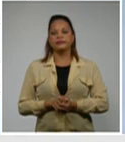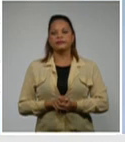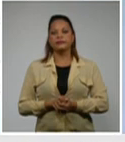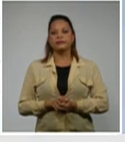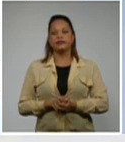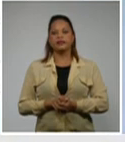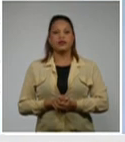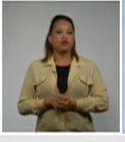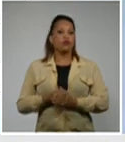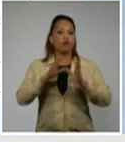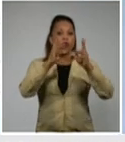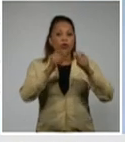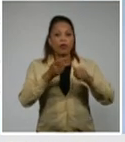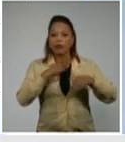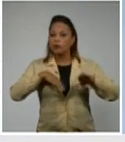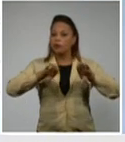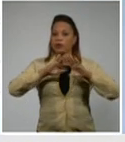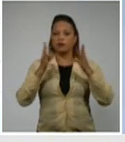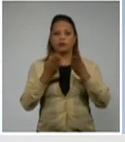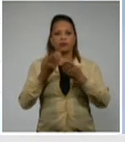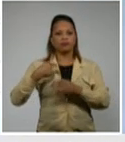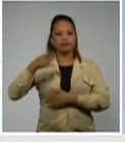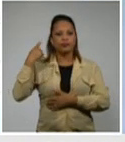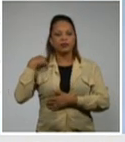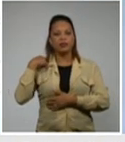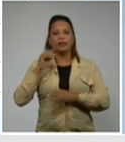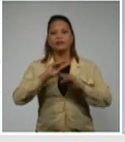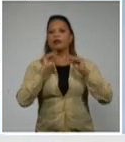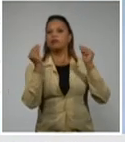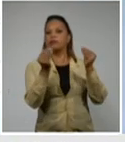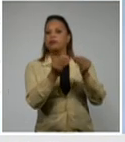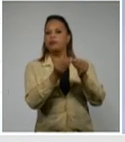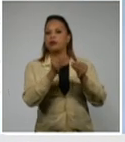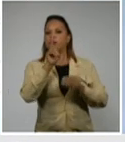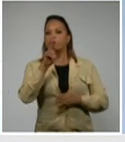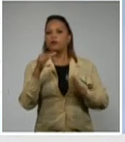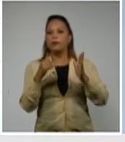estudios realizados ayer, pues ya se acumulan